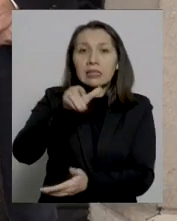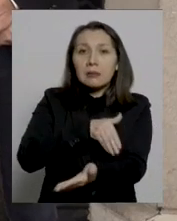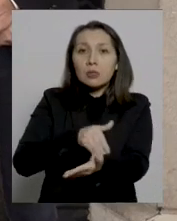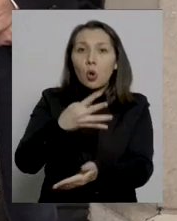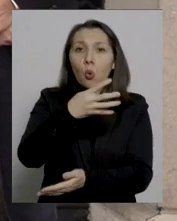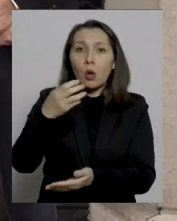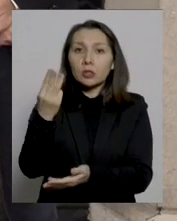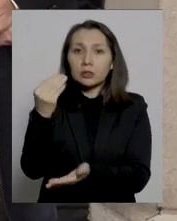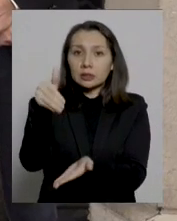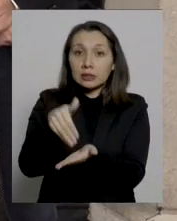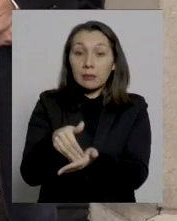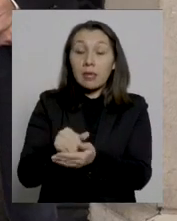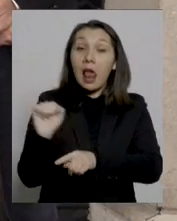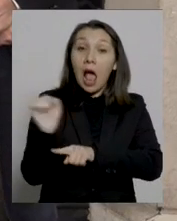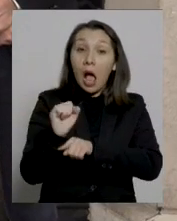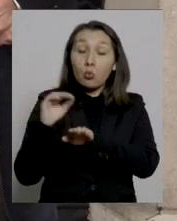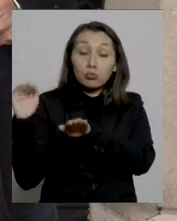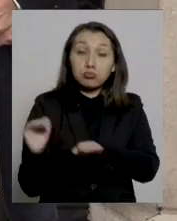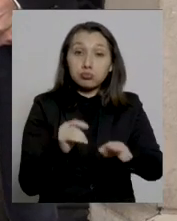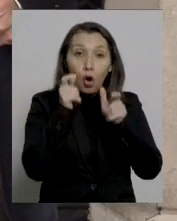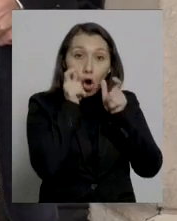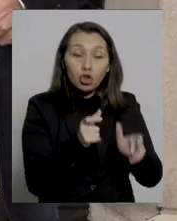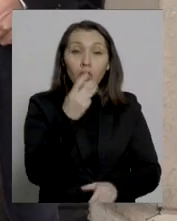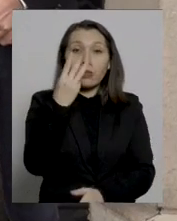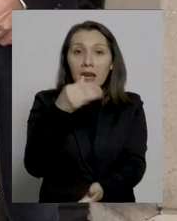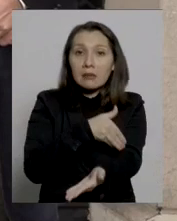7.413.000, y de vehículos,